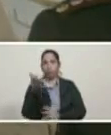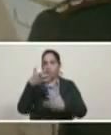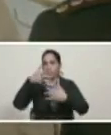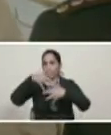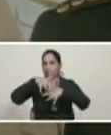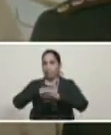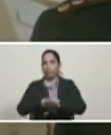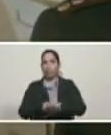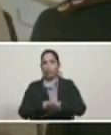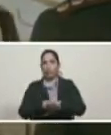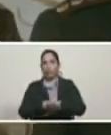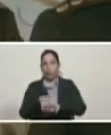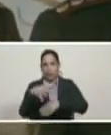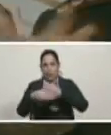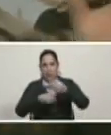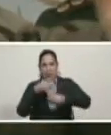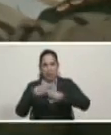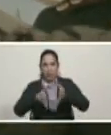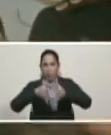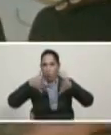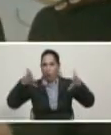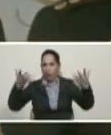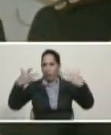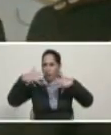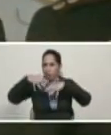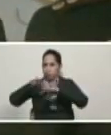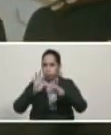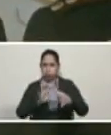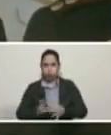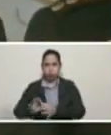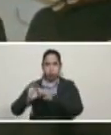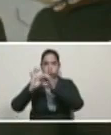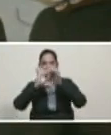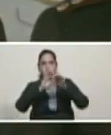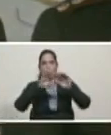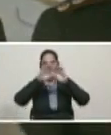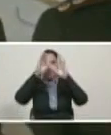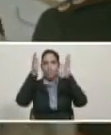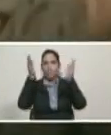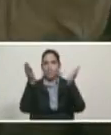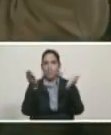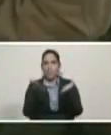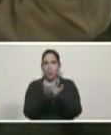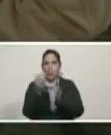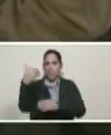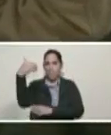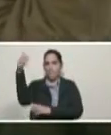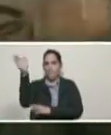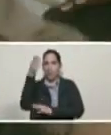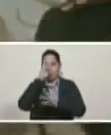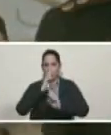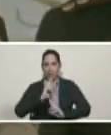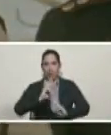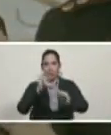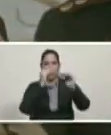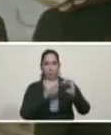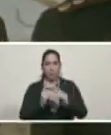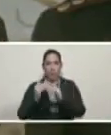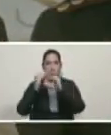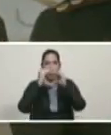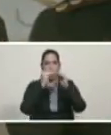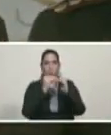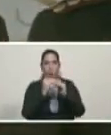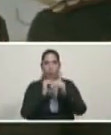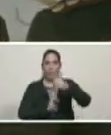y fraguó las grandes alianzas en el mundo bajo la bandera del respeto y la igualdad con las